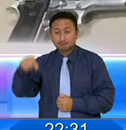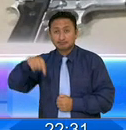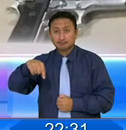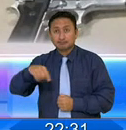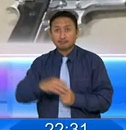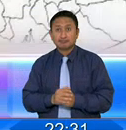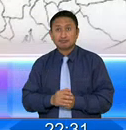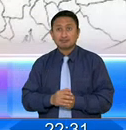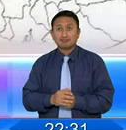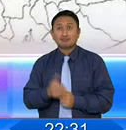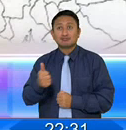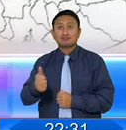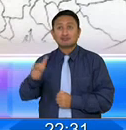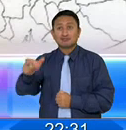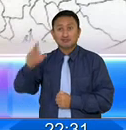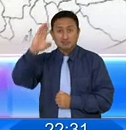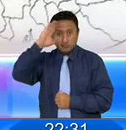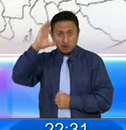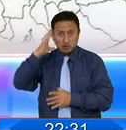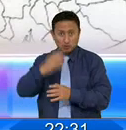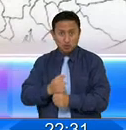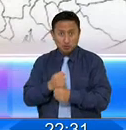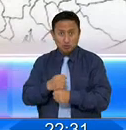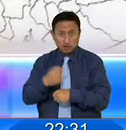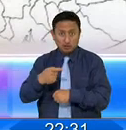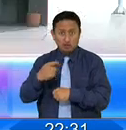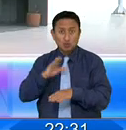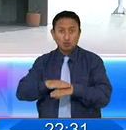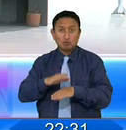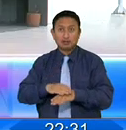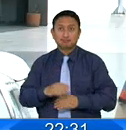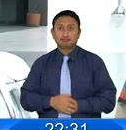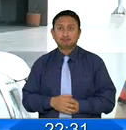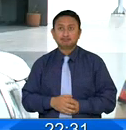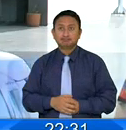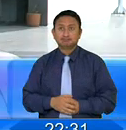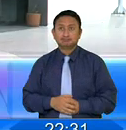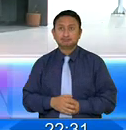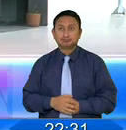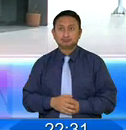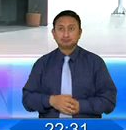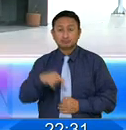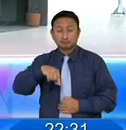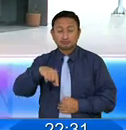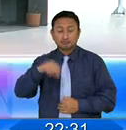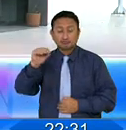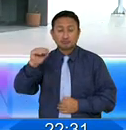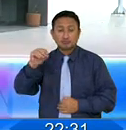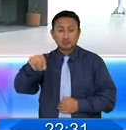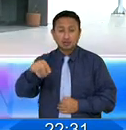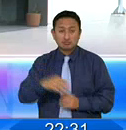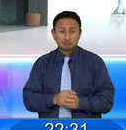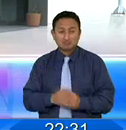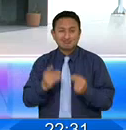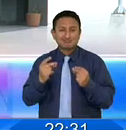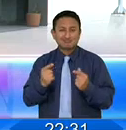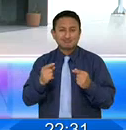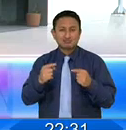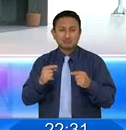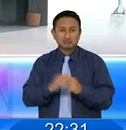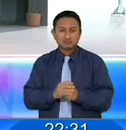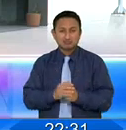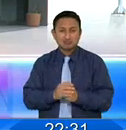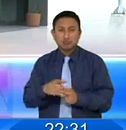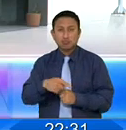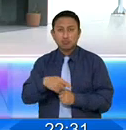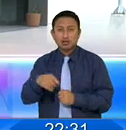implicados aparentemente los guardias de seguridad de la compañía. Y ante esta alerta dispusimos inmediatamente lo que